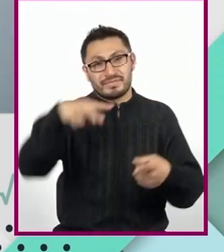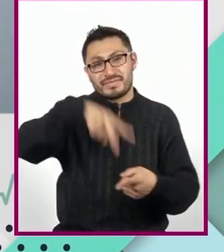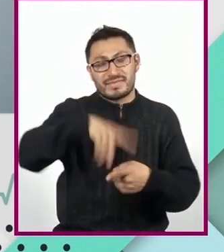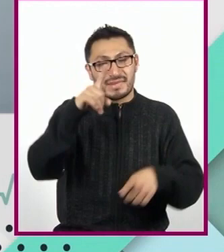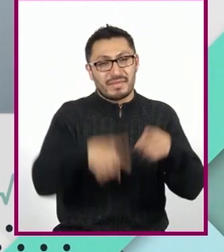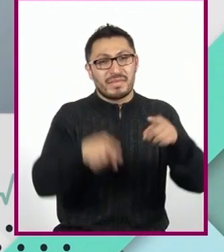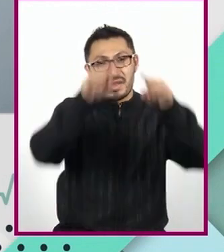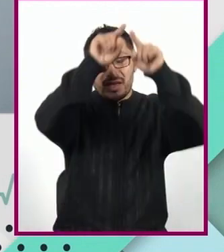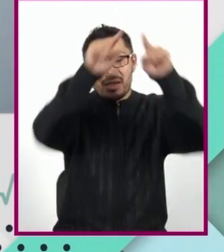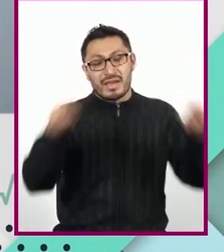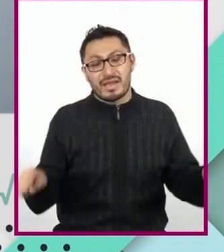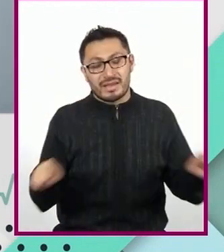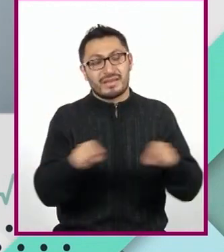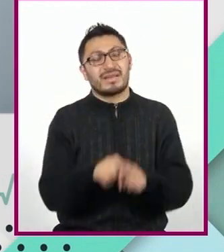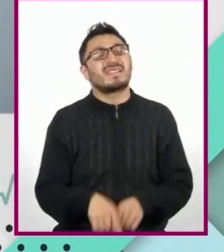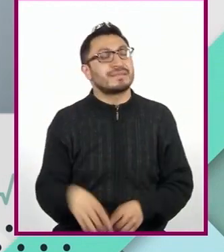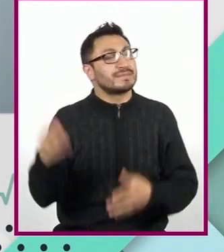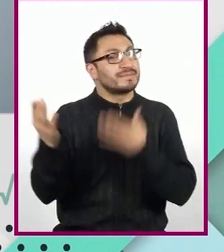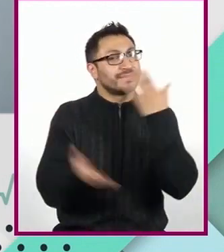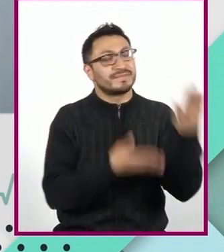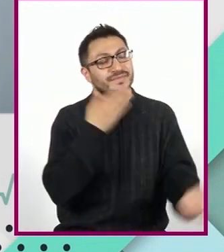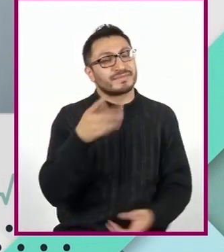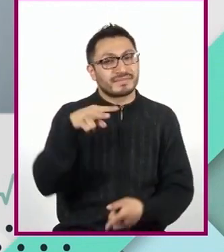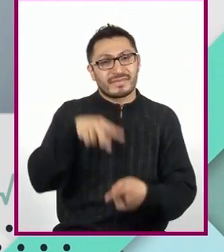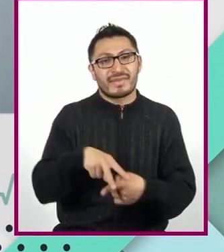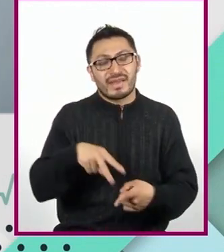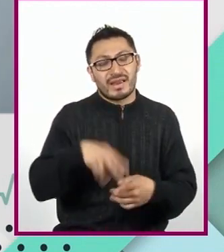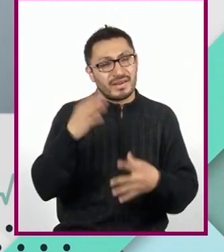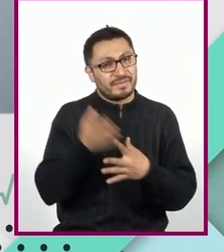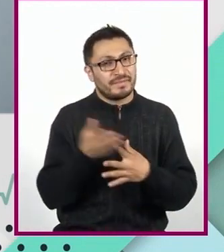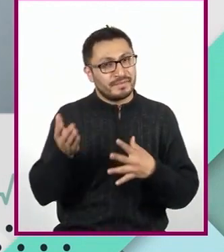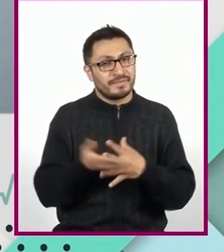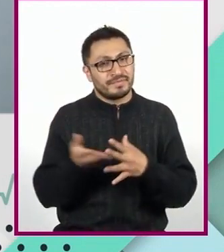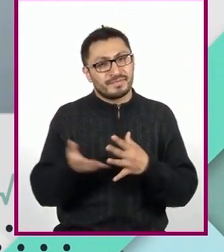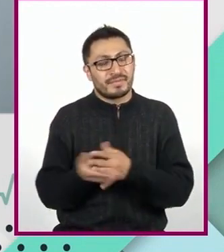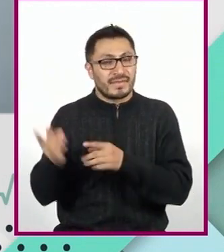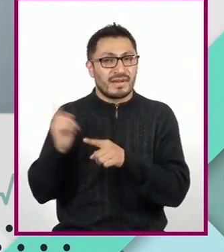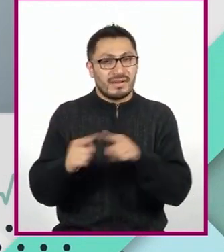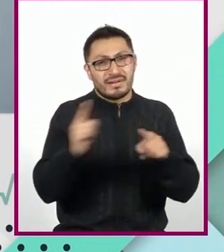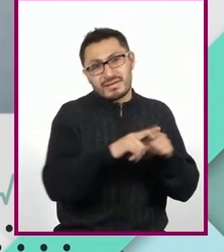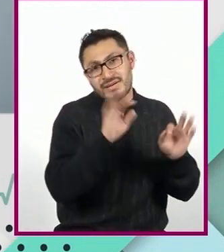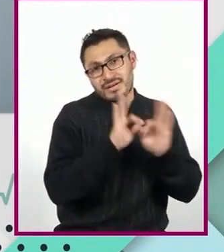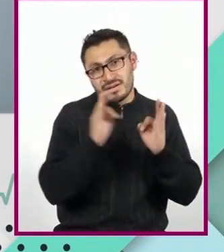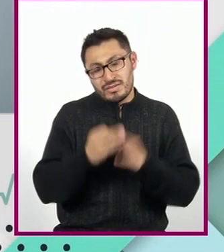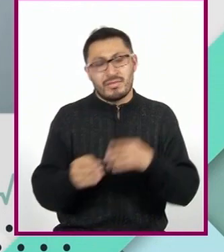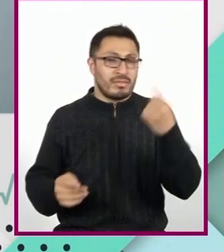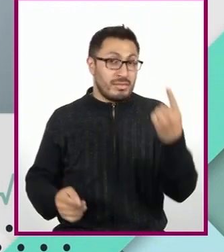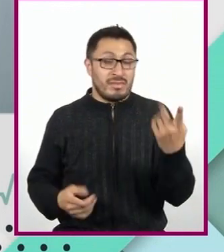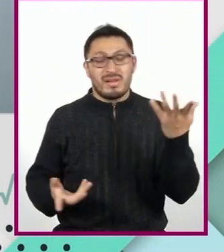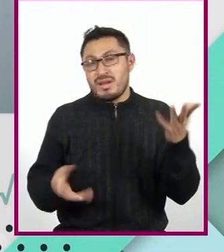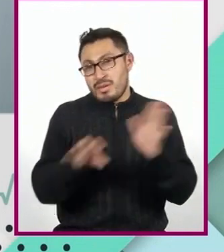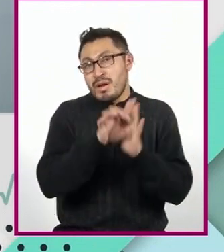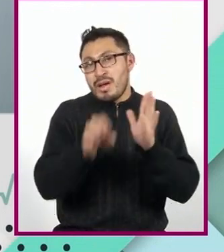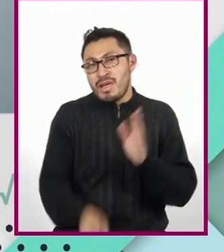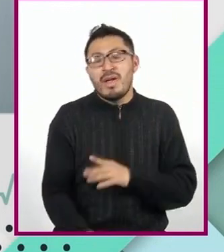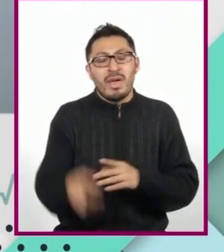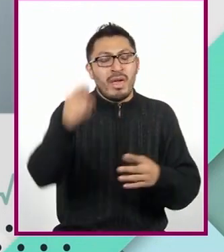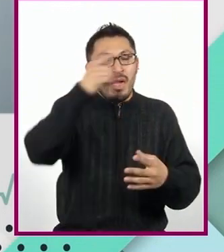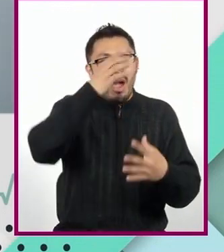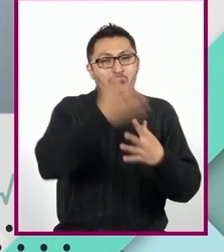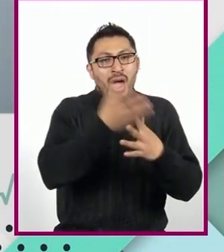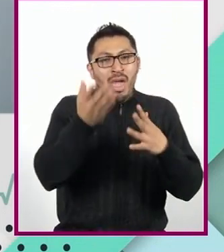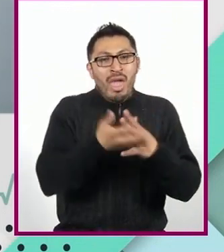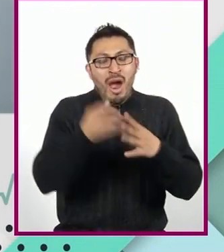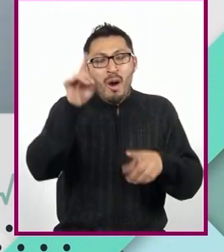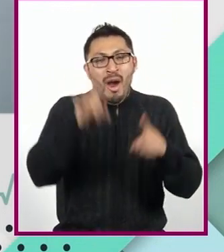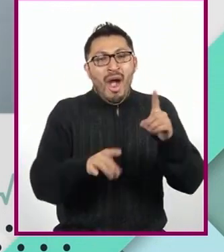sus lados. Para su estudio, los triángulos se han clasificado de varias formas. Una de ellas es clasificarlos de acuerdo con